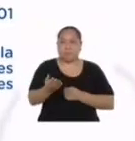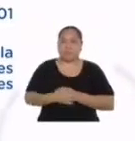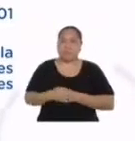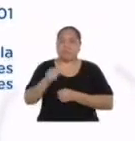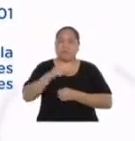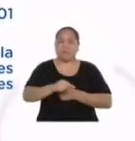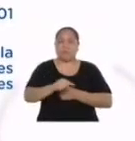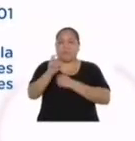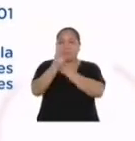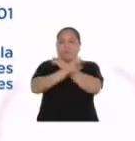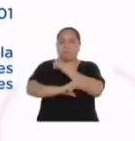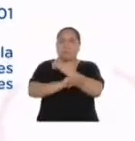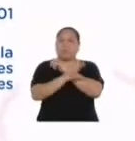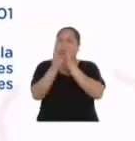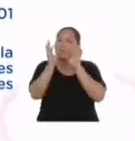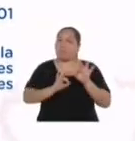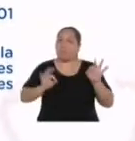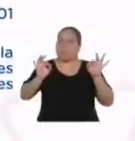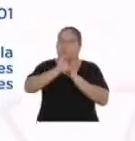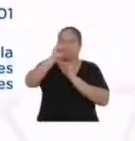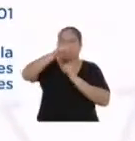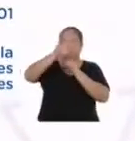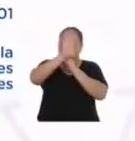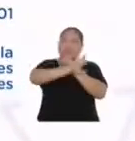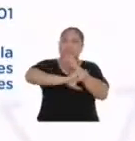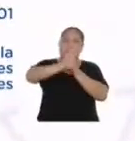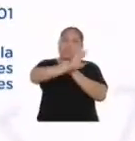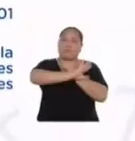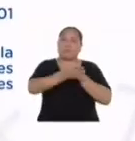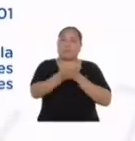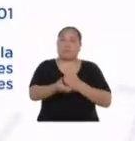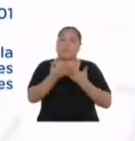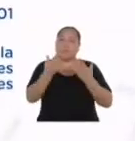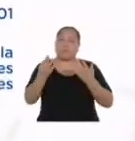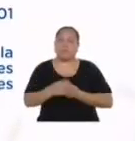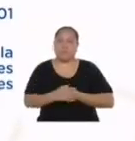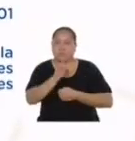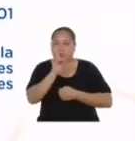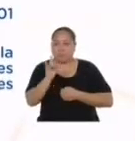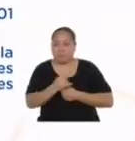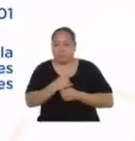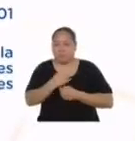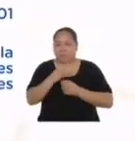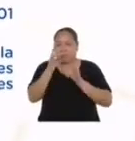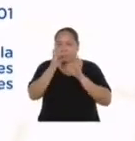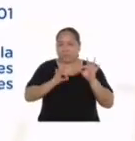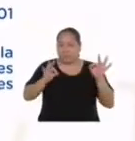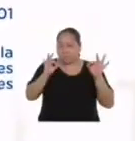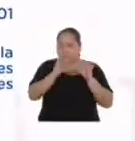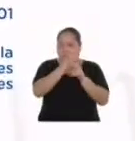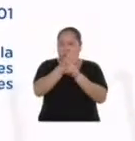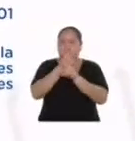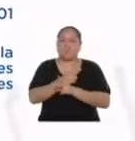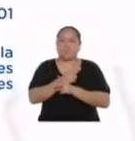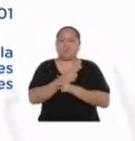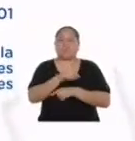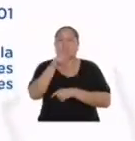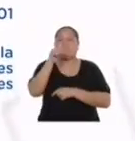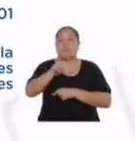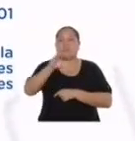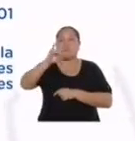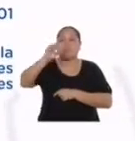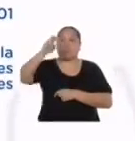Al ser un país privilegiado, debemos proteger nuestros recursos hídricos, hacer uso racional de ellos y conservar nuestras cuencas.